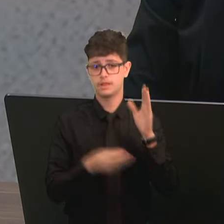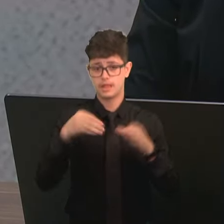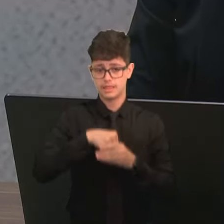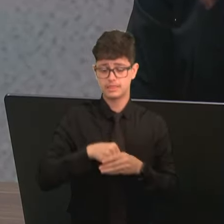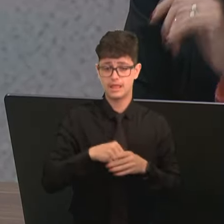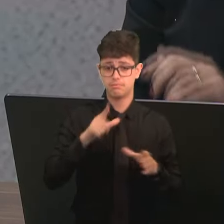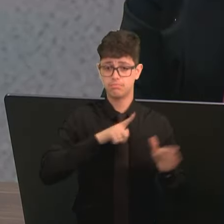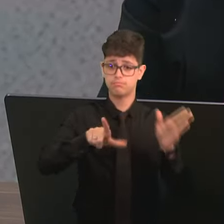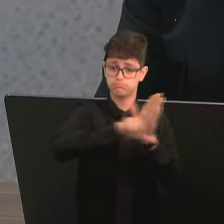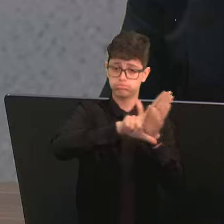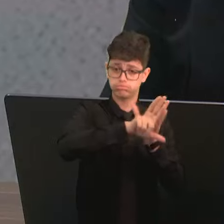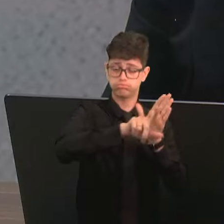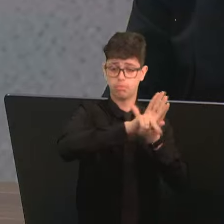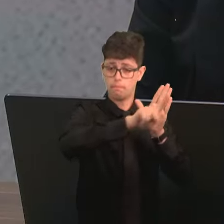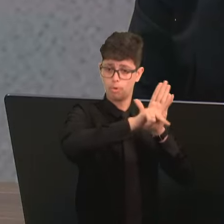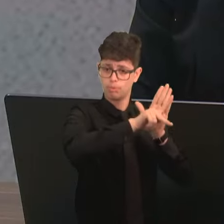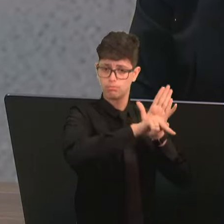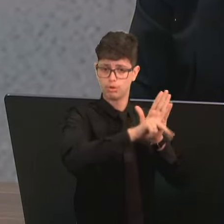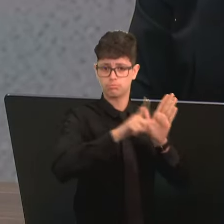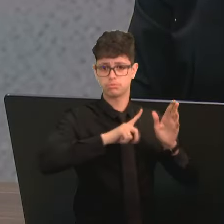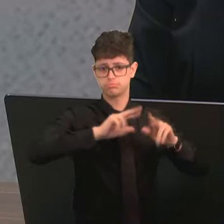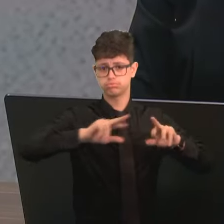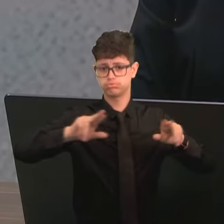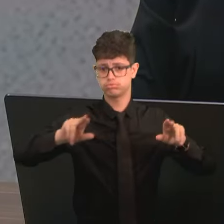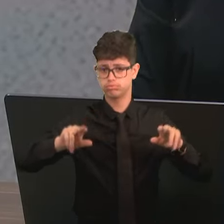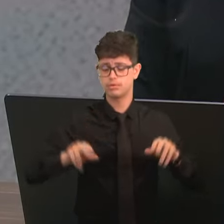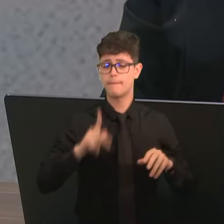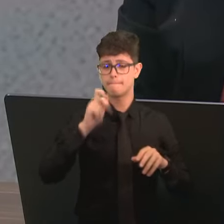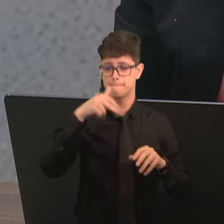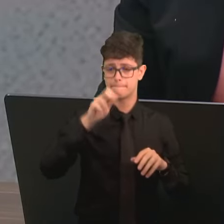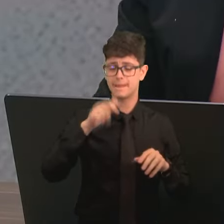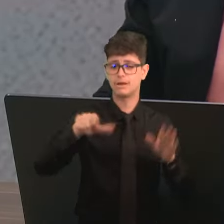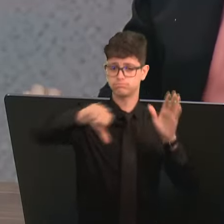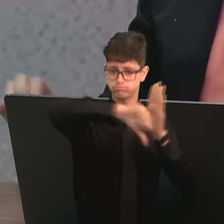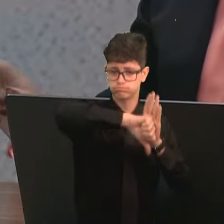de ley de protección de datos en la persecución penal.